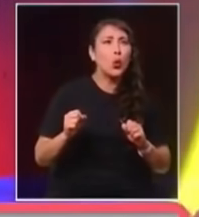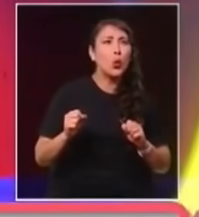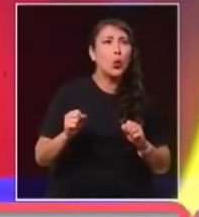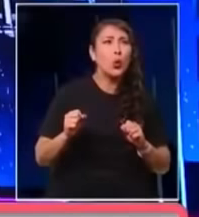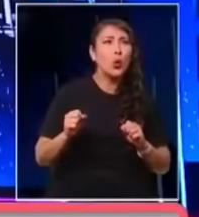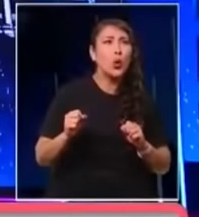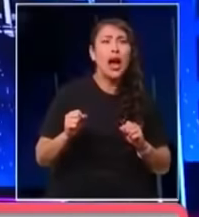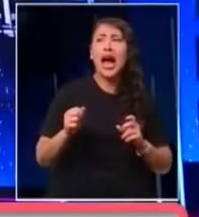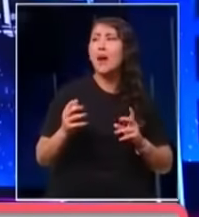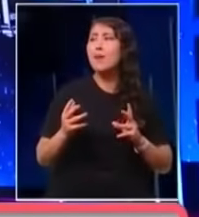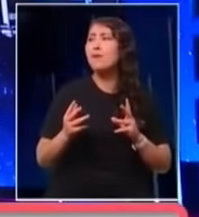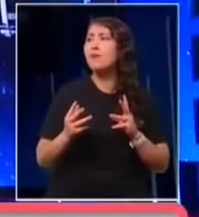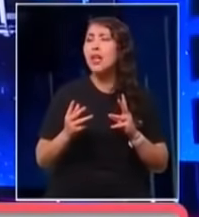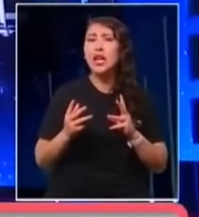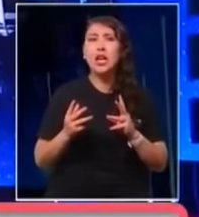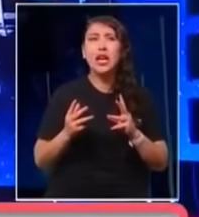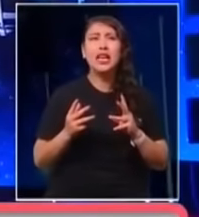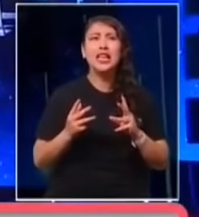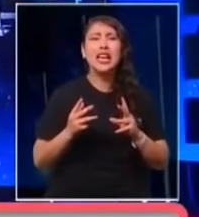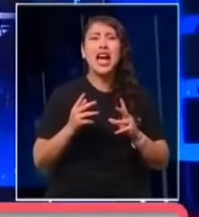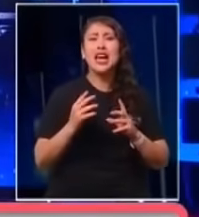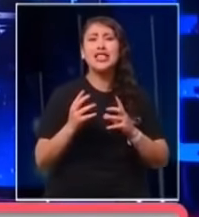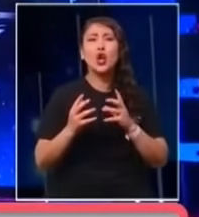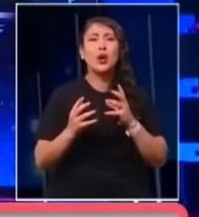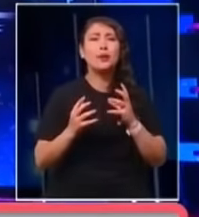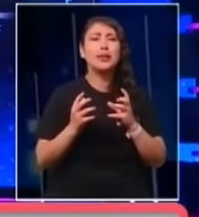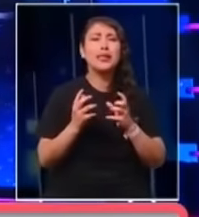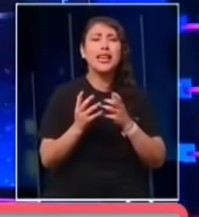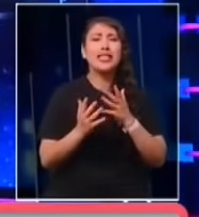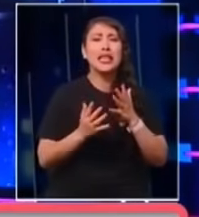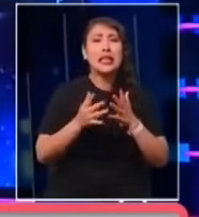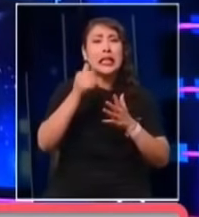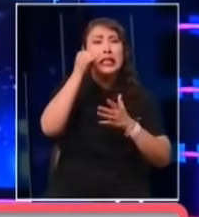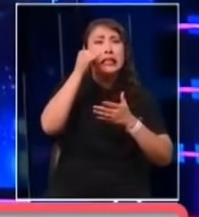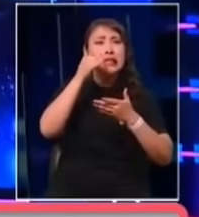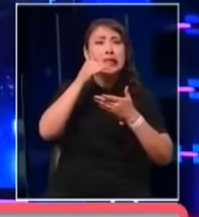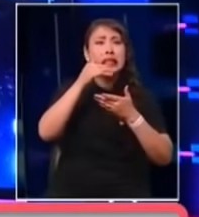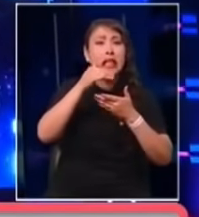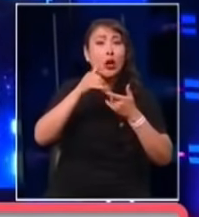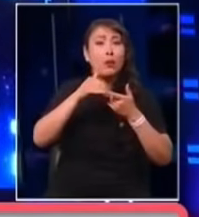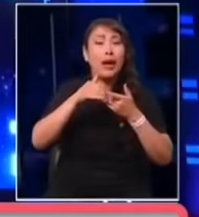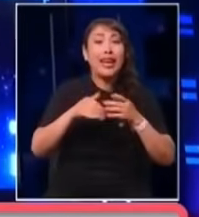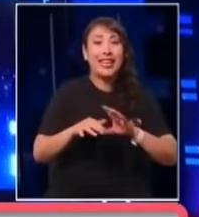I guess, South, sorry, estoy listo.